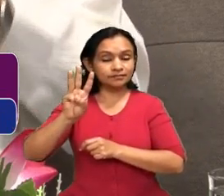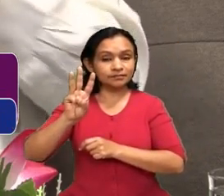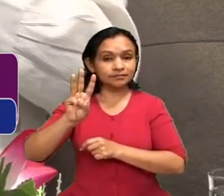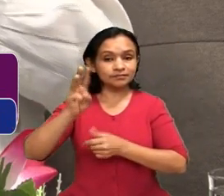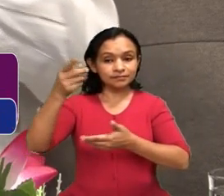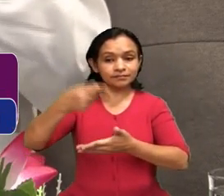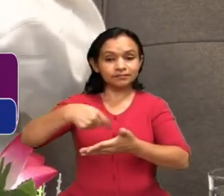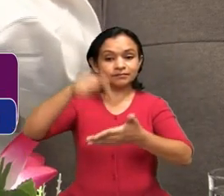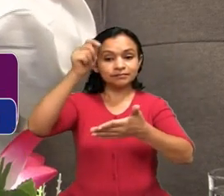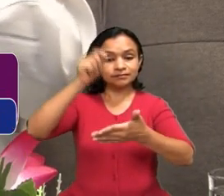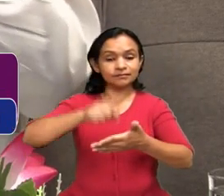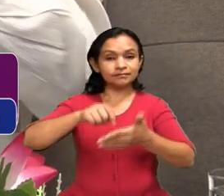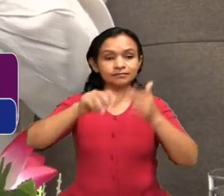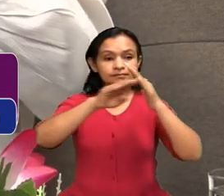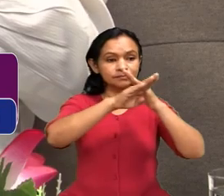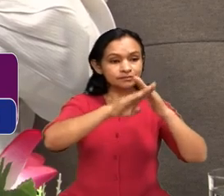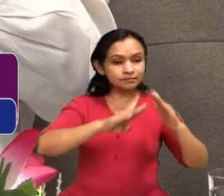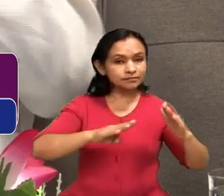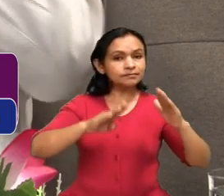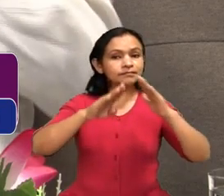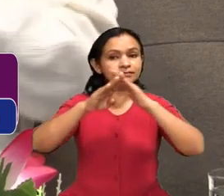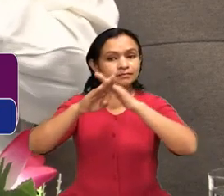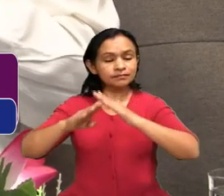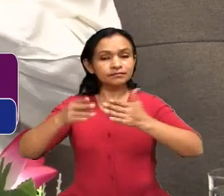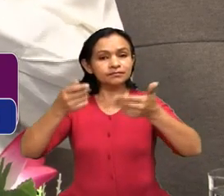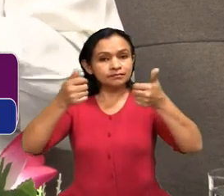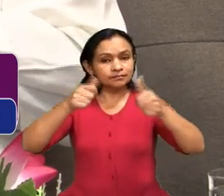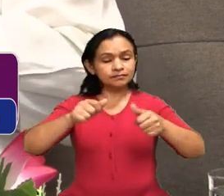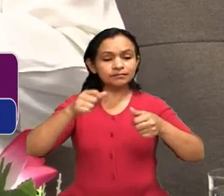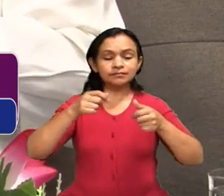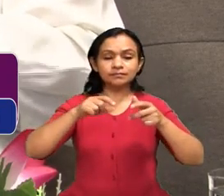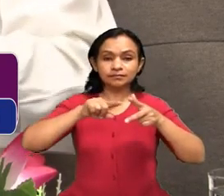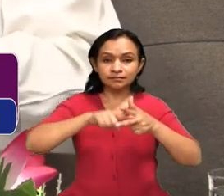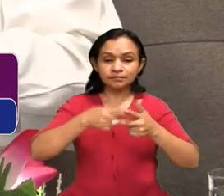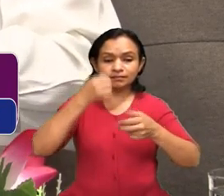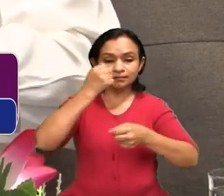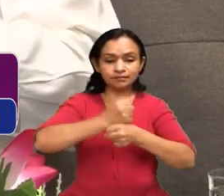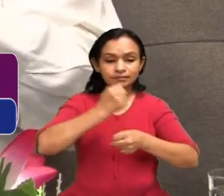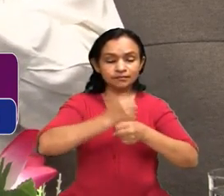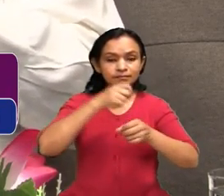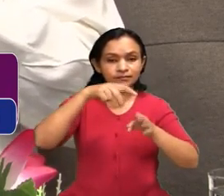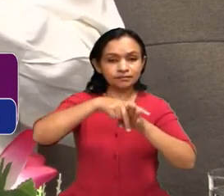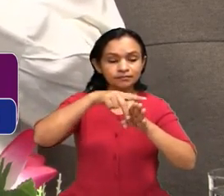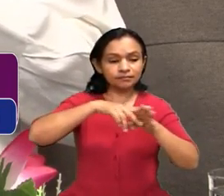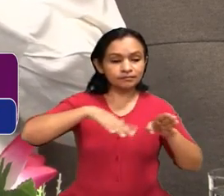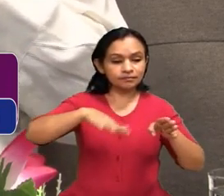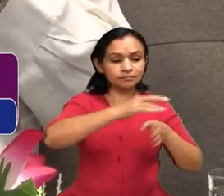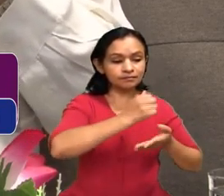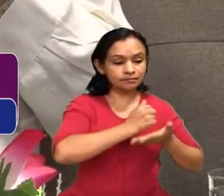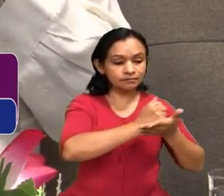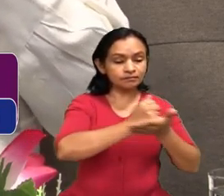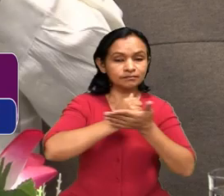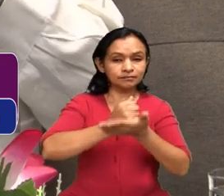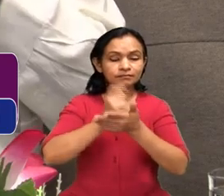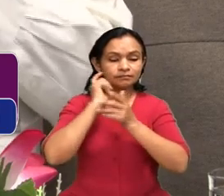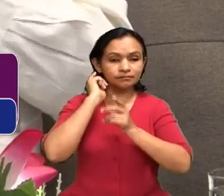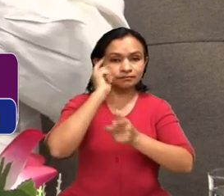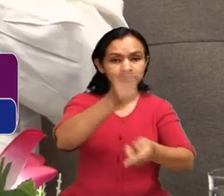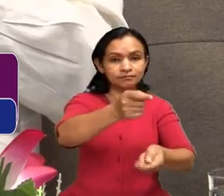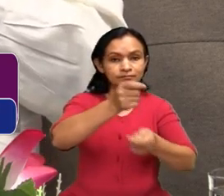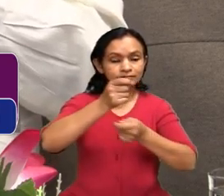firme el acuerdo de paz con Sacasa y se dedica a trabajar con los campesinos, con los pescadores